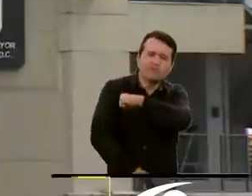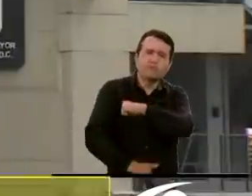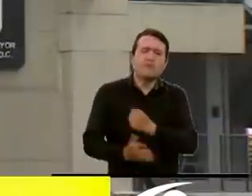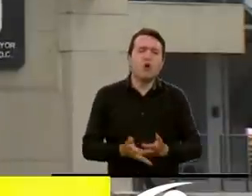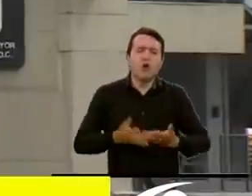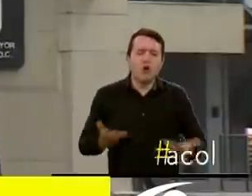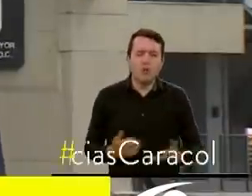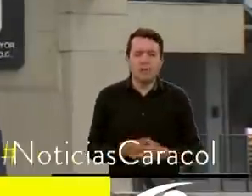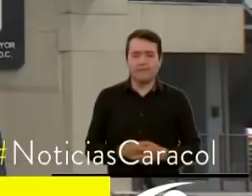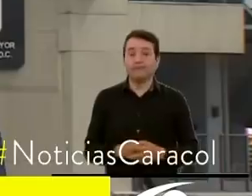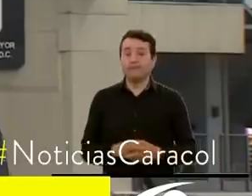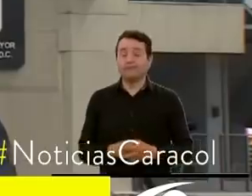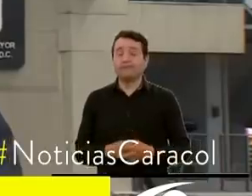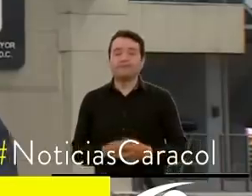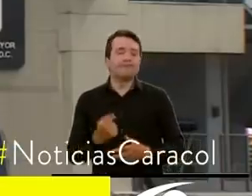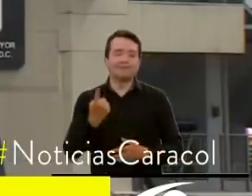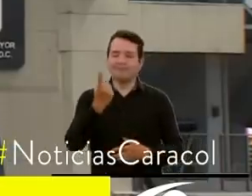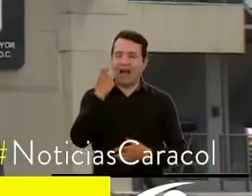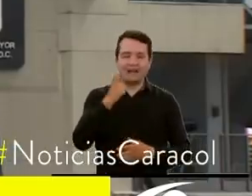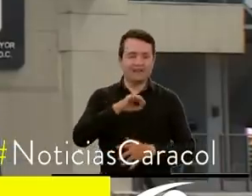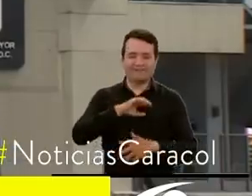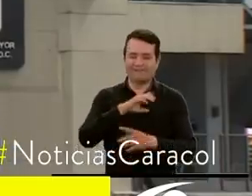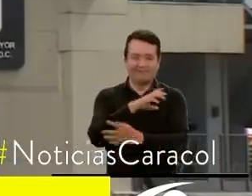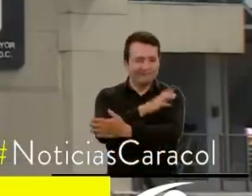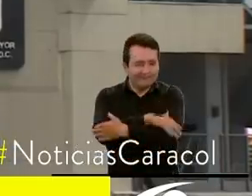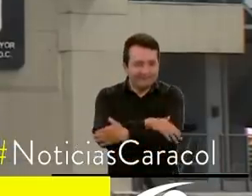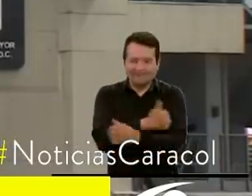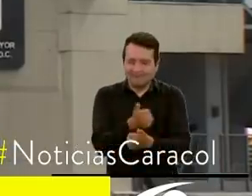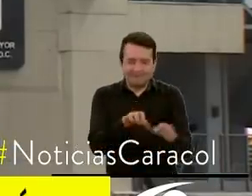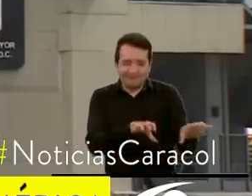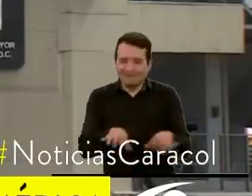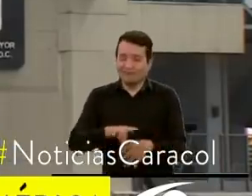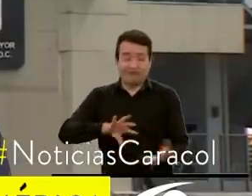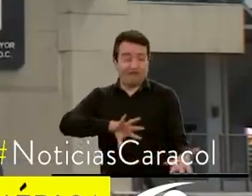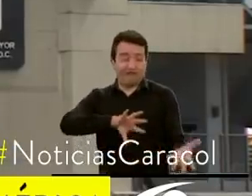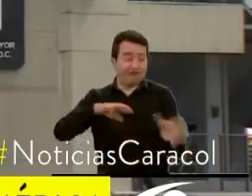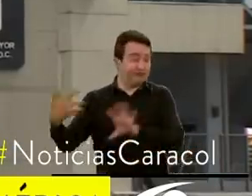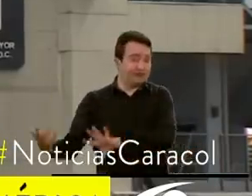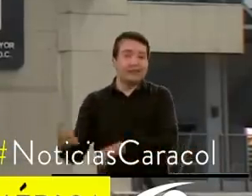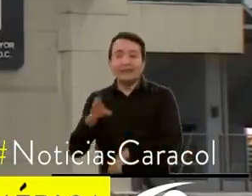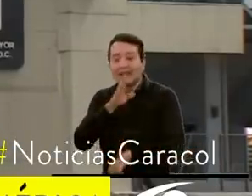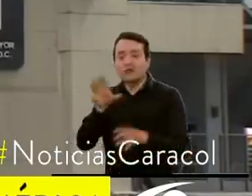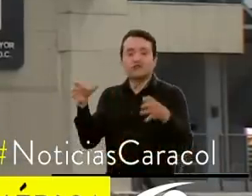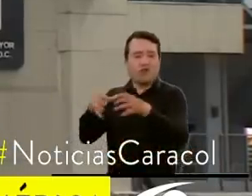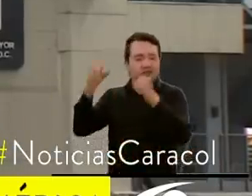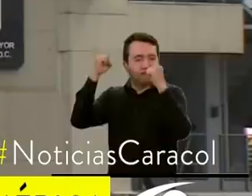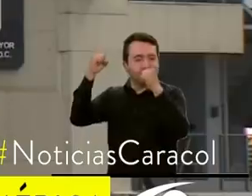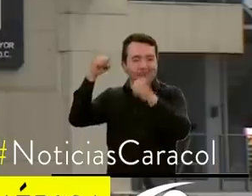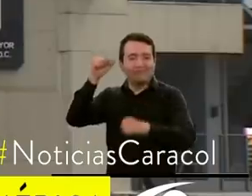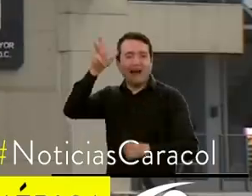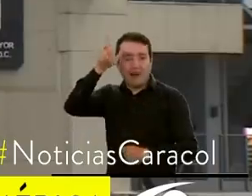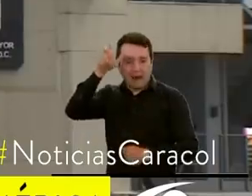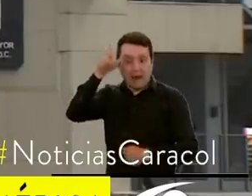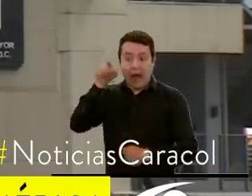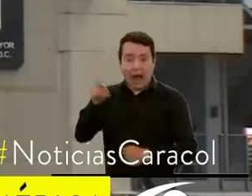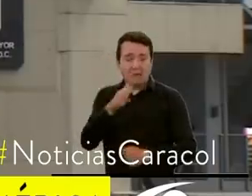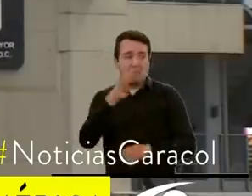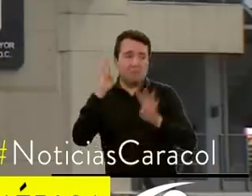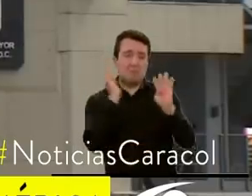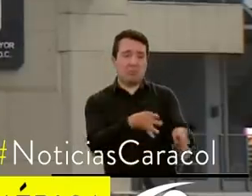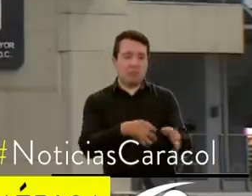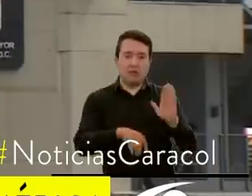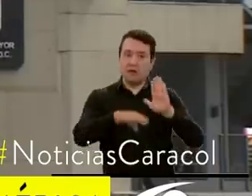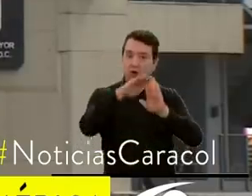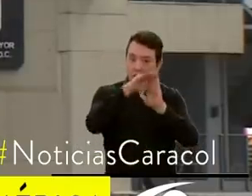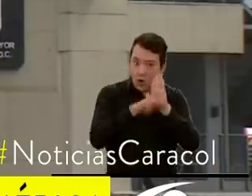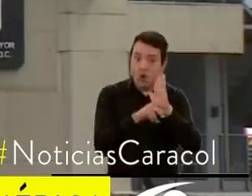Daniela, fue una jornada de indisciplina total por parte de los hinchas del América de Cali, violando todas las medidas de bioseguridad y las medidas